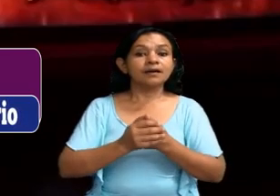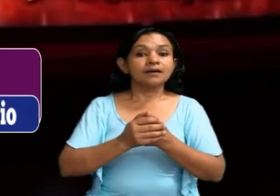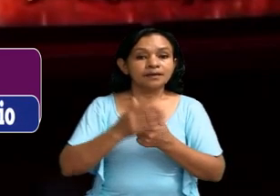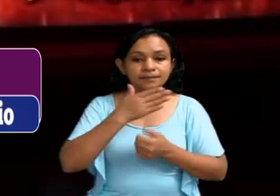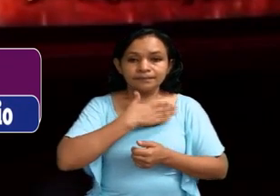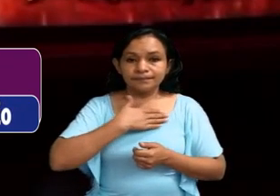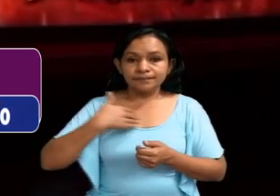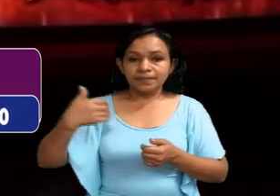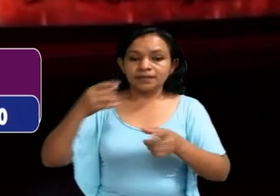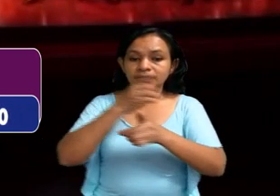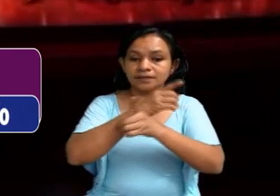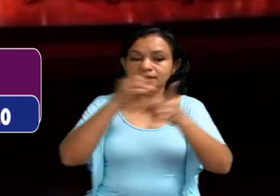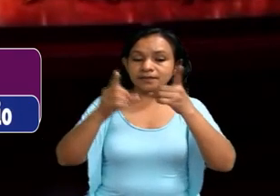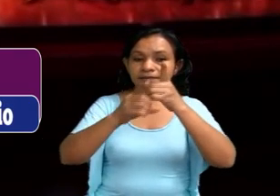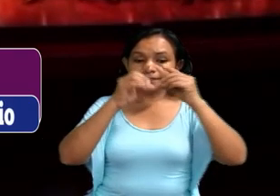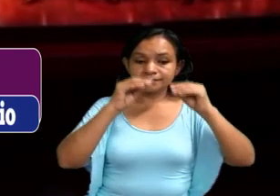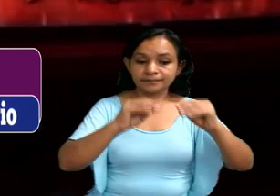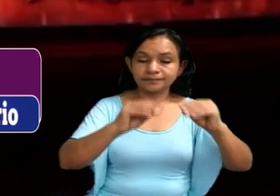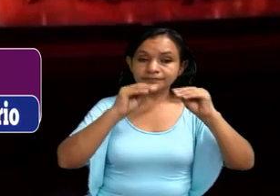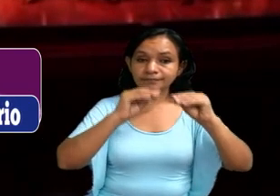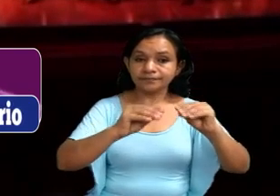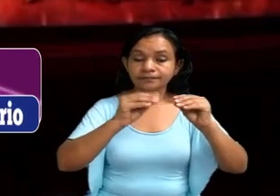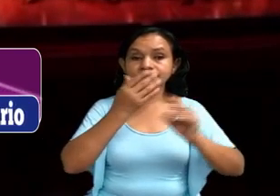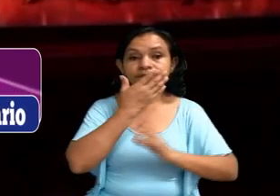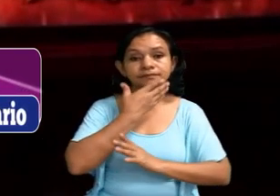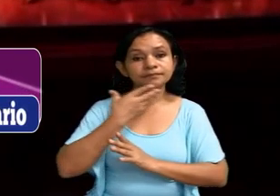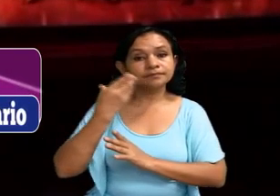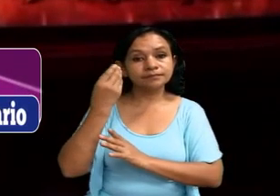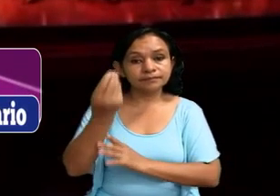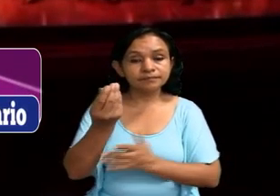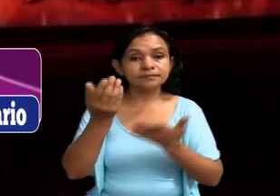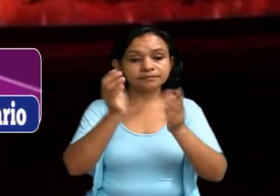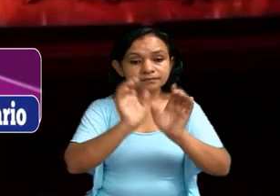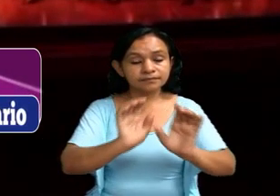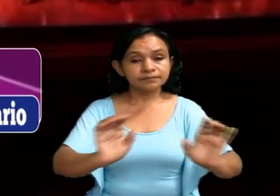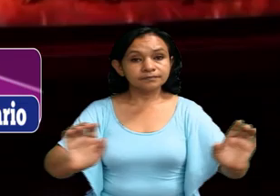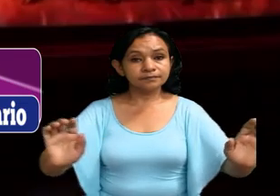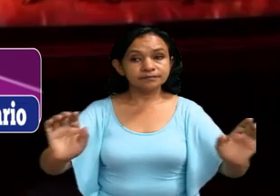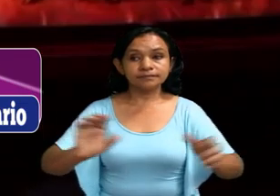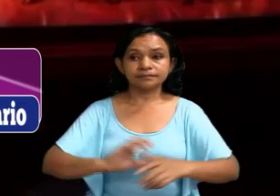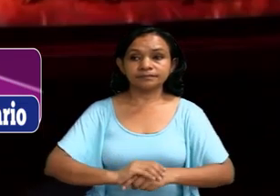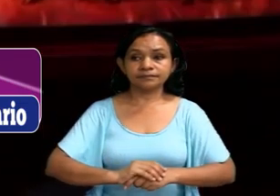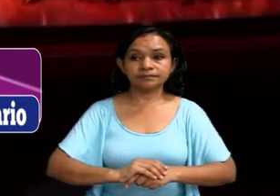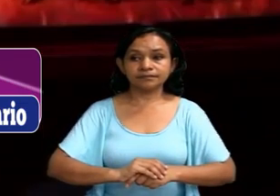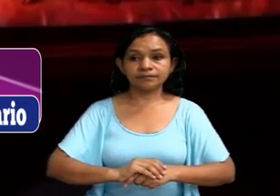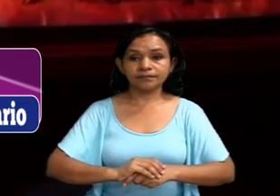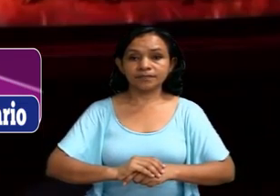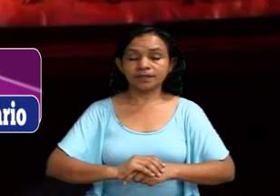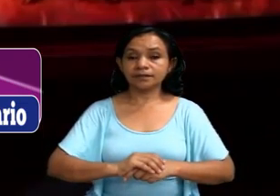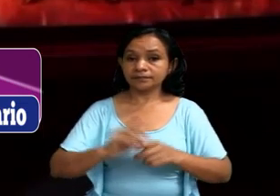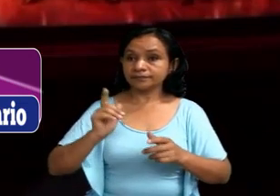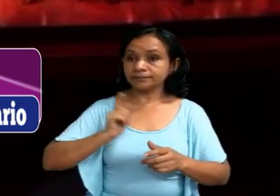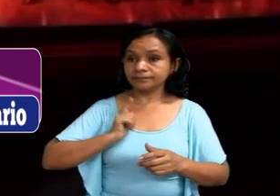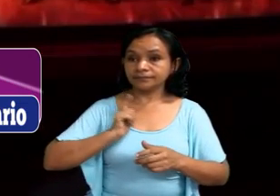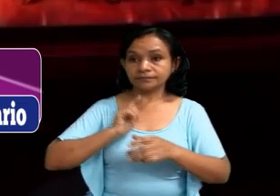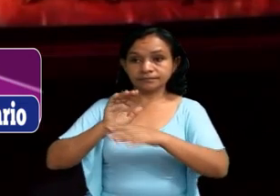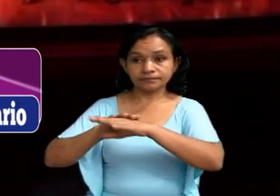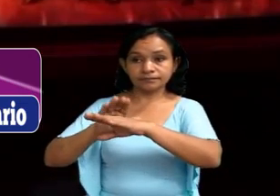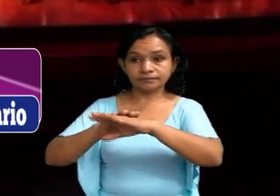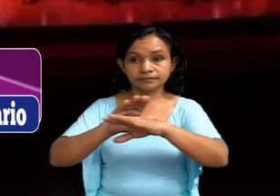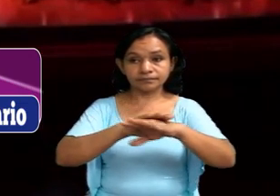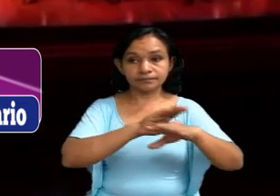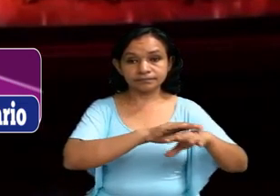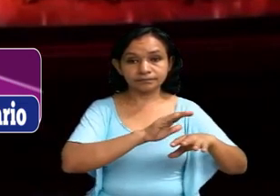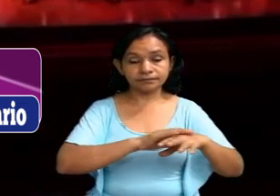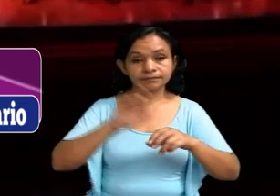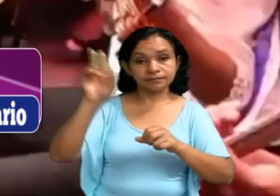preparando con nivel a nuestros jóvenes, nuestros niños, y por eso estamos convocando a los amigos